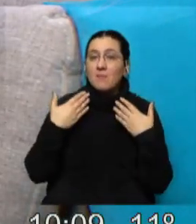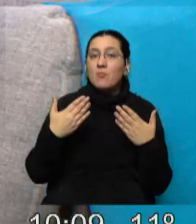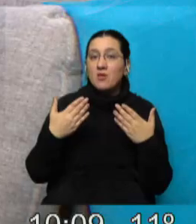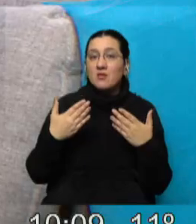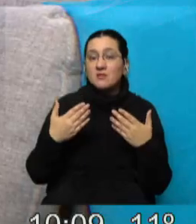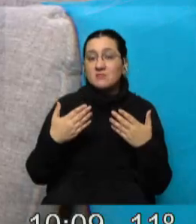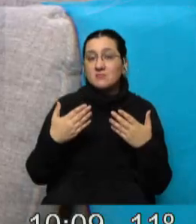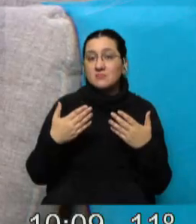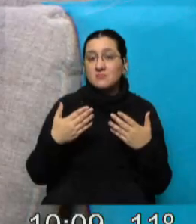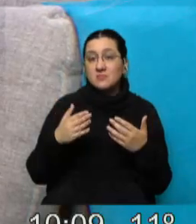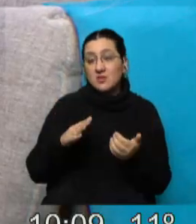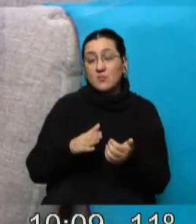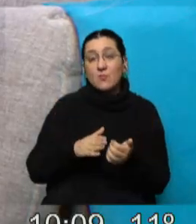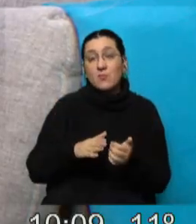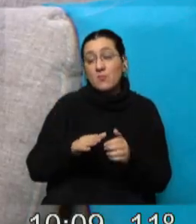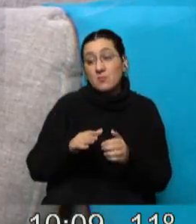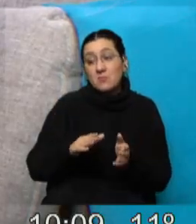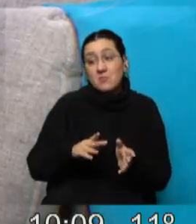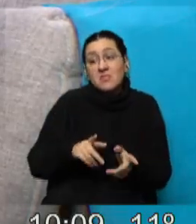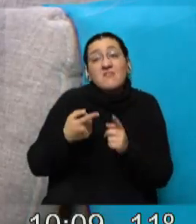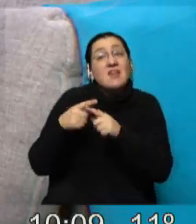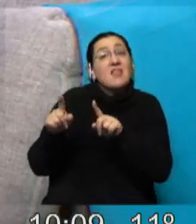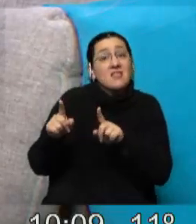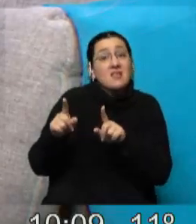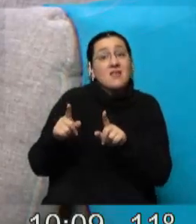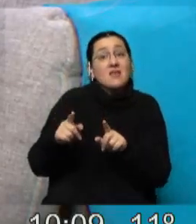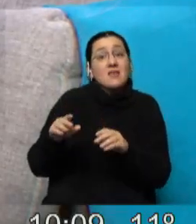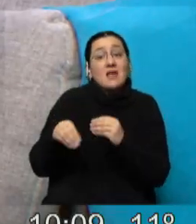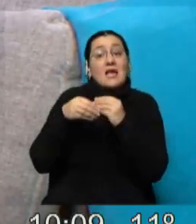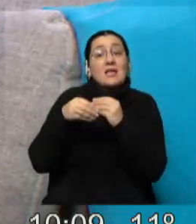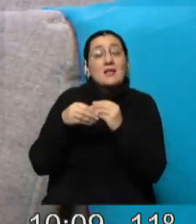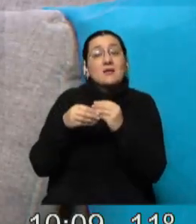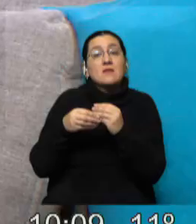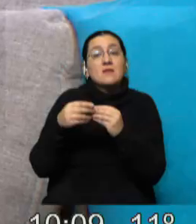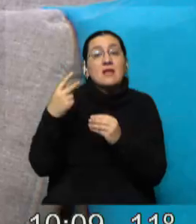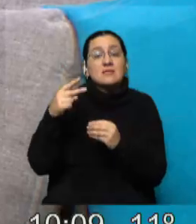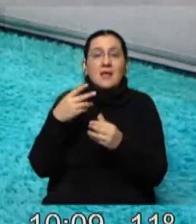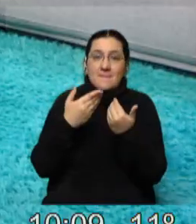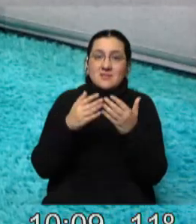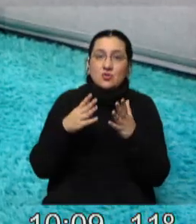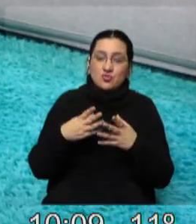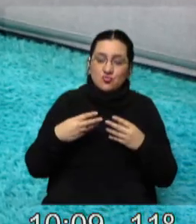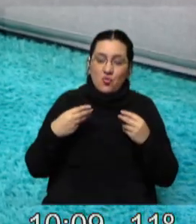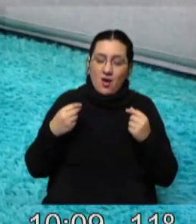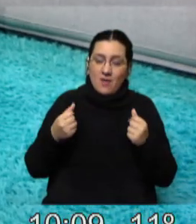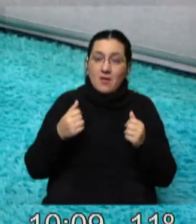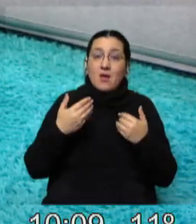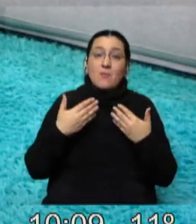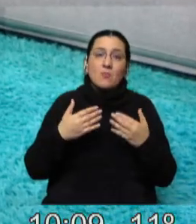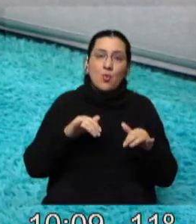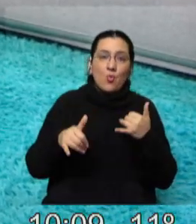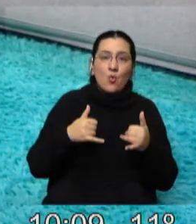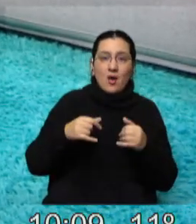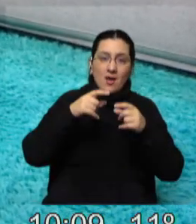ser por fuera de lo normativo y que le den un plus. Empezando suavecito. Y aclaremos. Podemos jugar un pañuelito